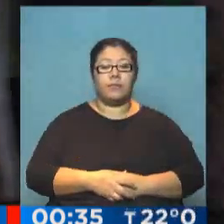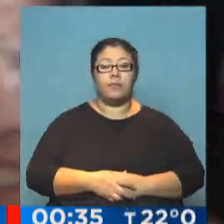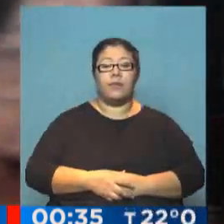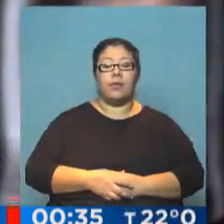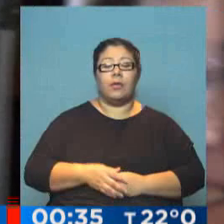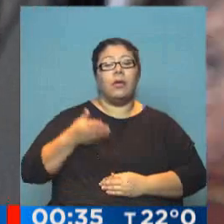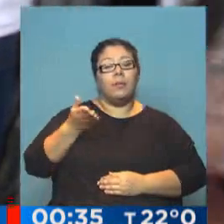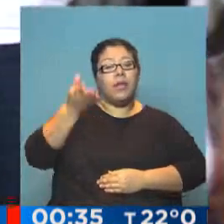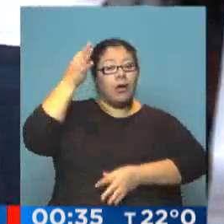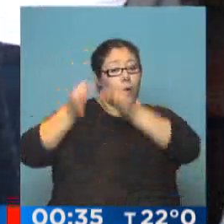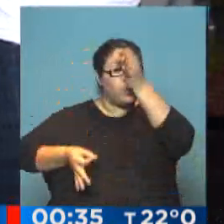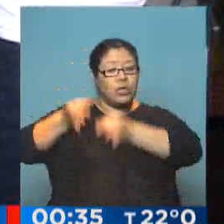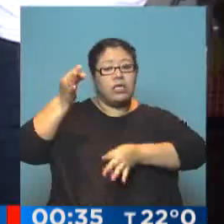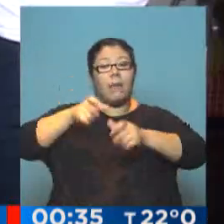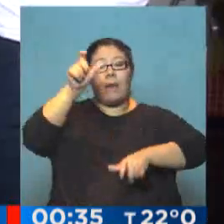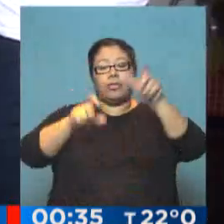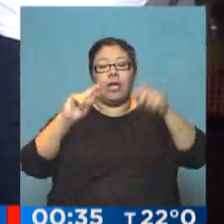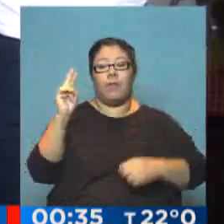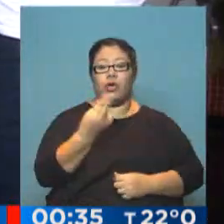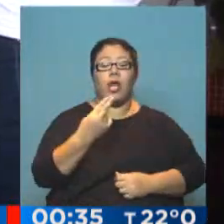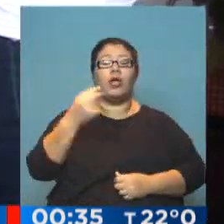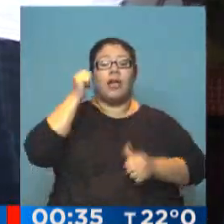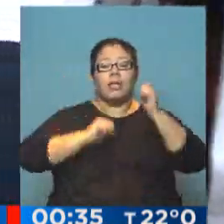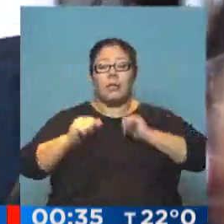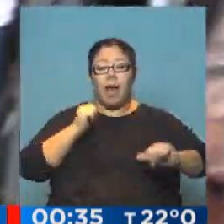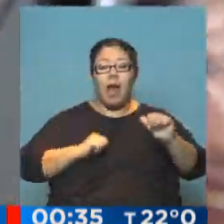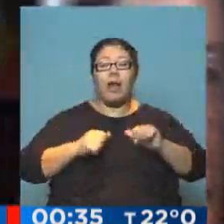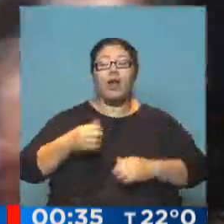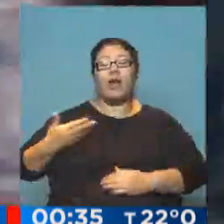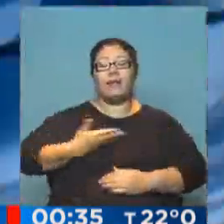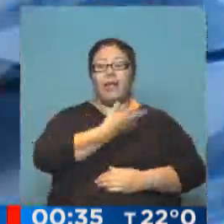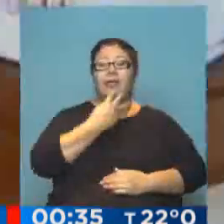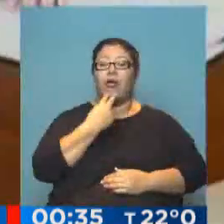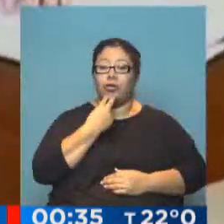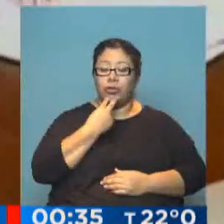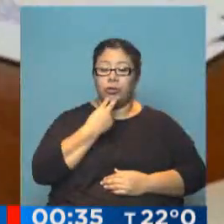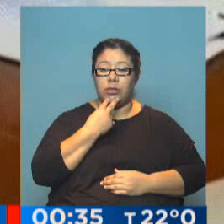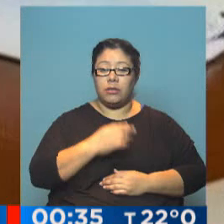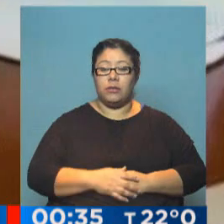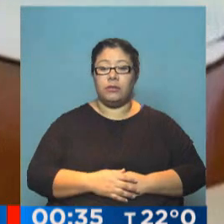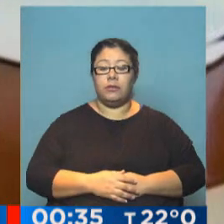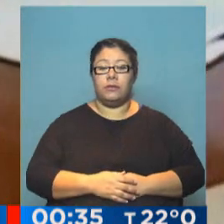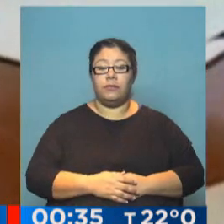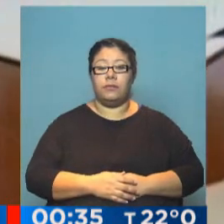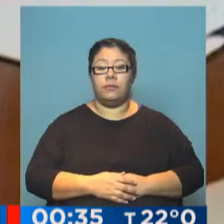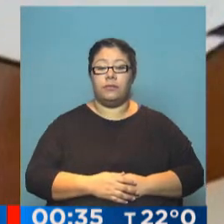Justicia por los muertos y heridos de Once. Hasta la victoria, el 29 o cuando